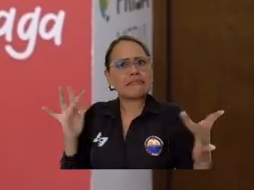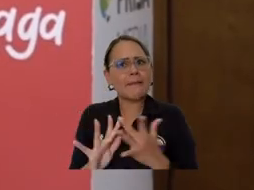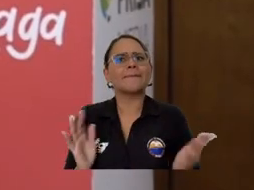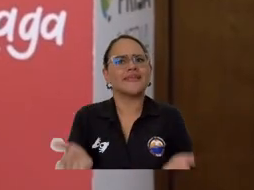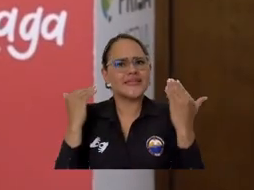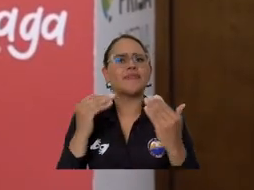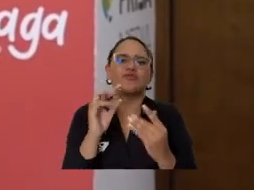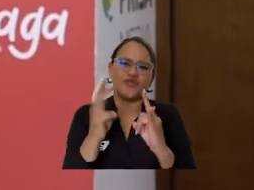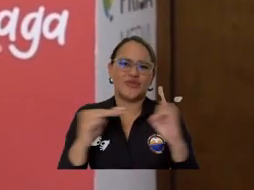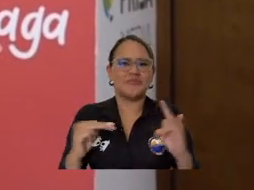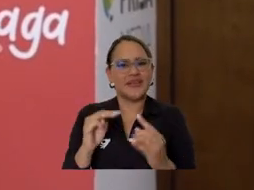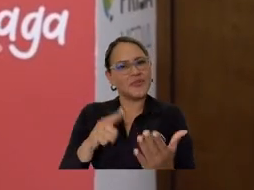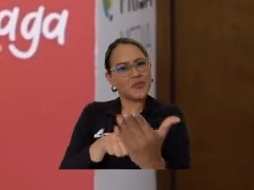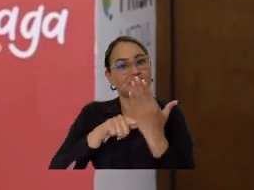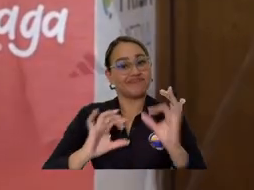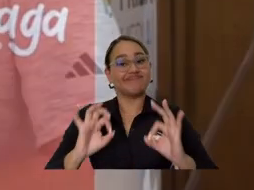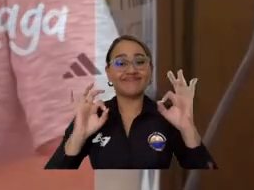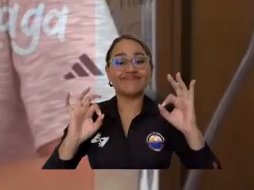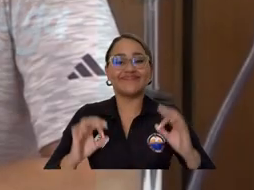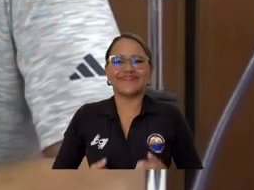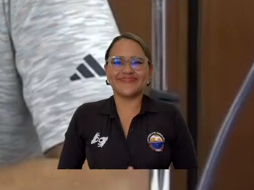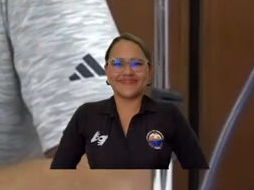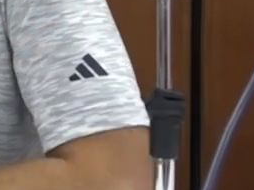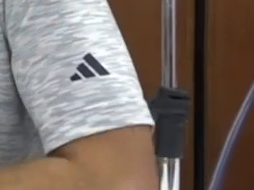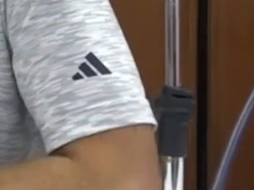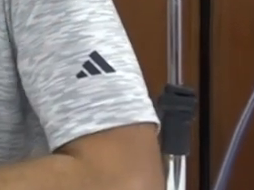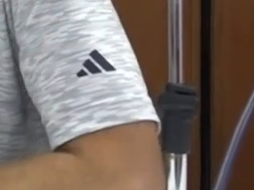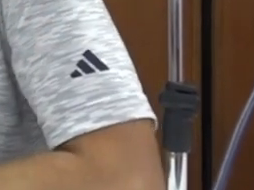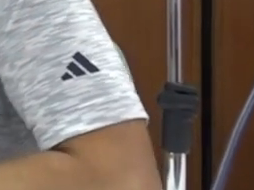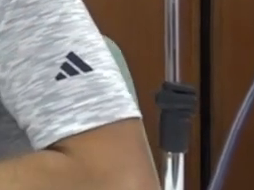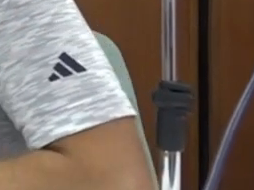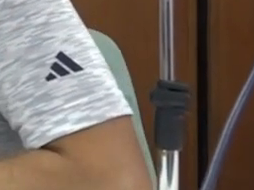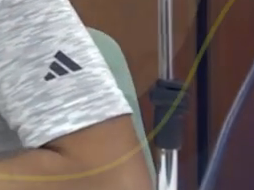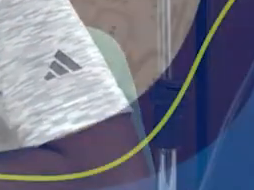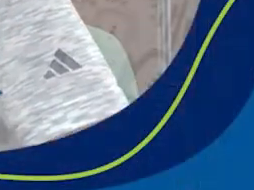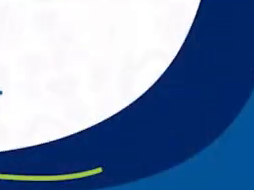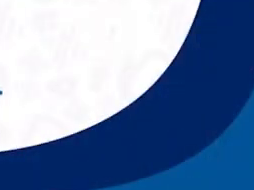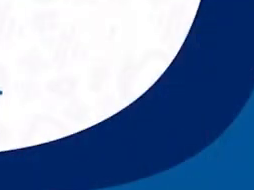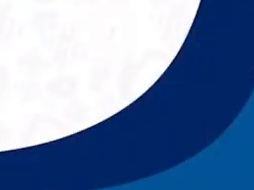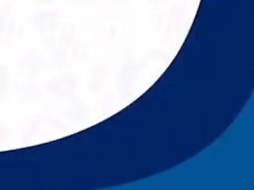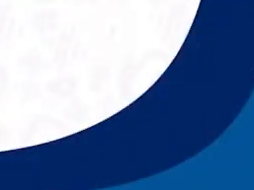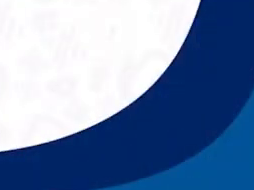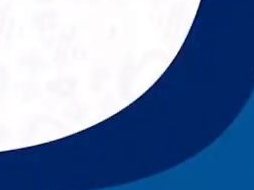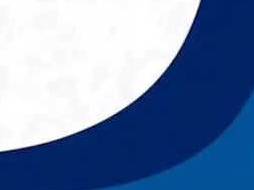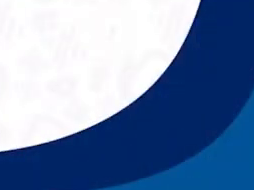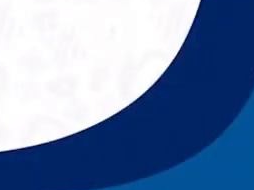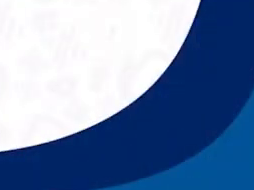ver cómo se fondean y cómo las universidades y cómo Unimagdalena es un ejemplo de esto.